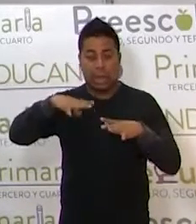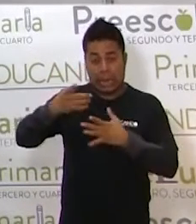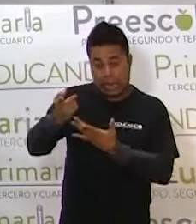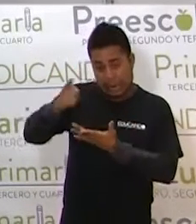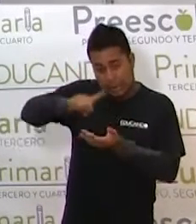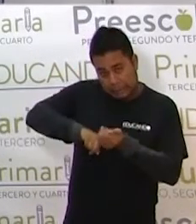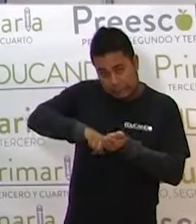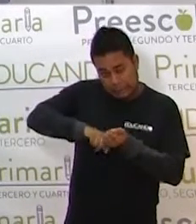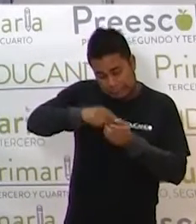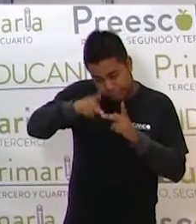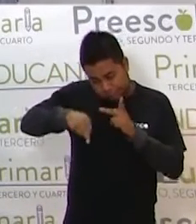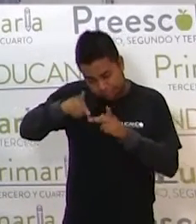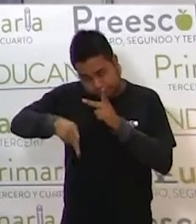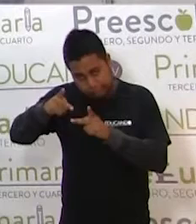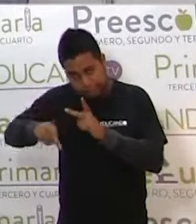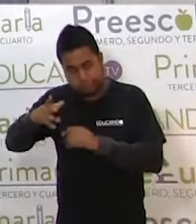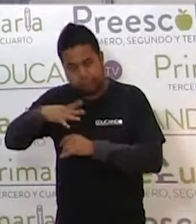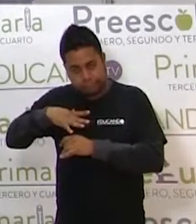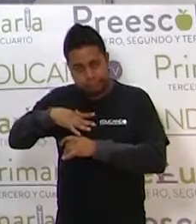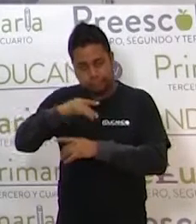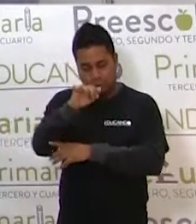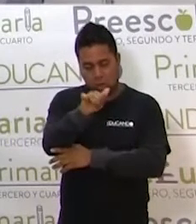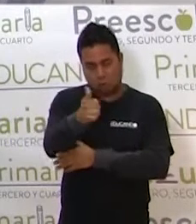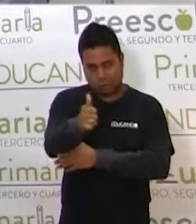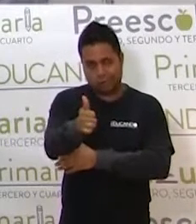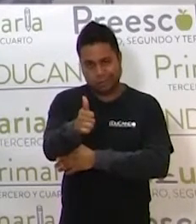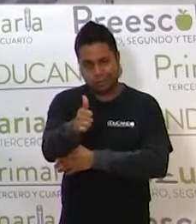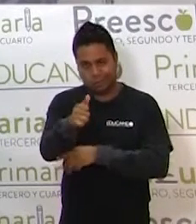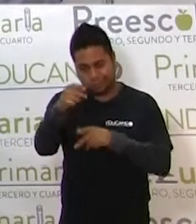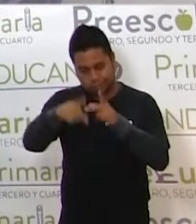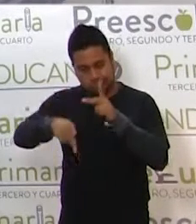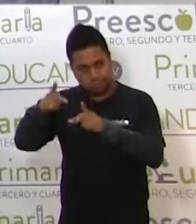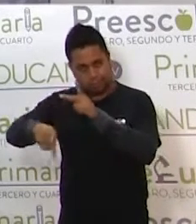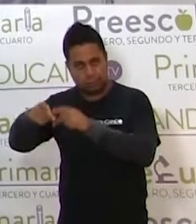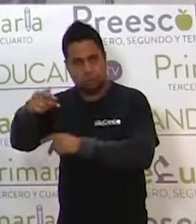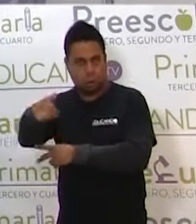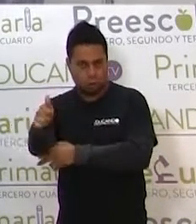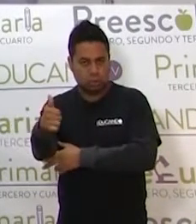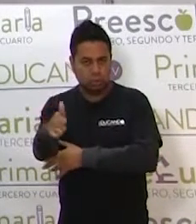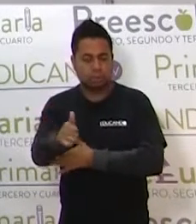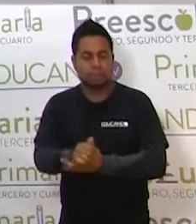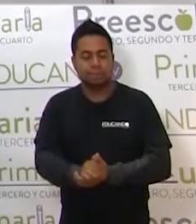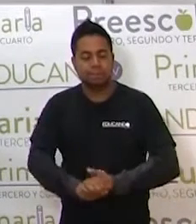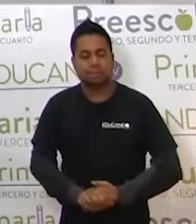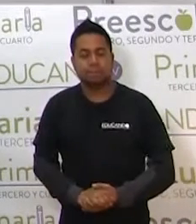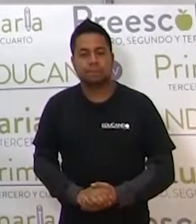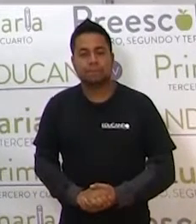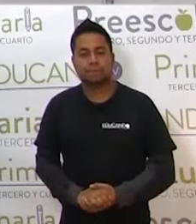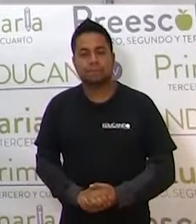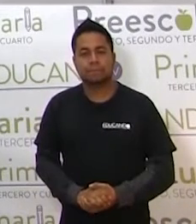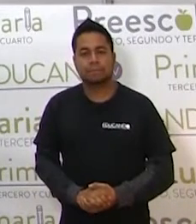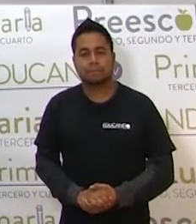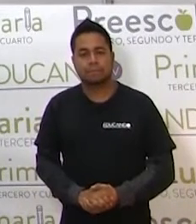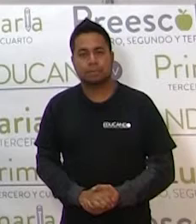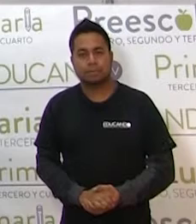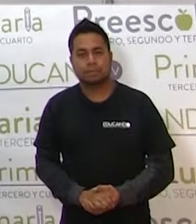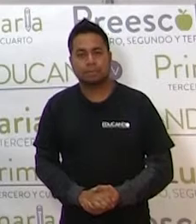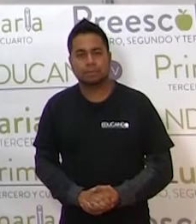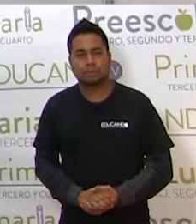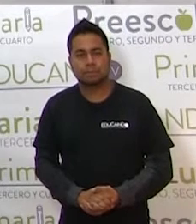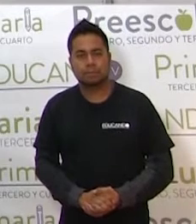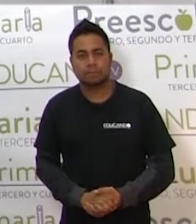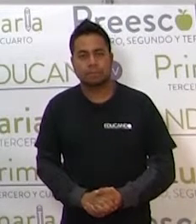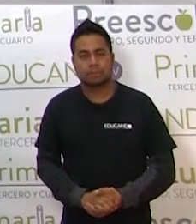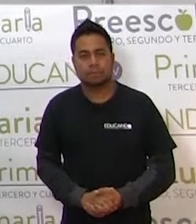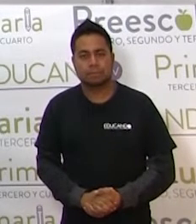11 sílabas bien tiene once filas